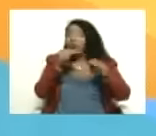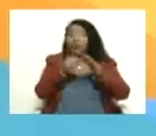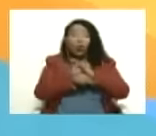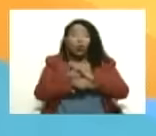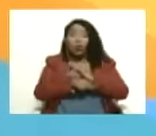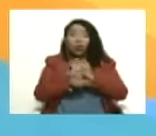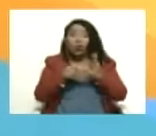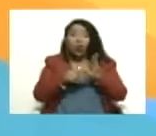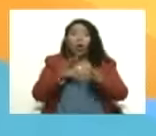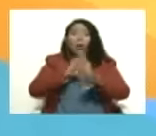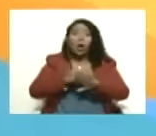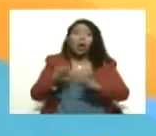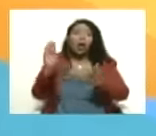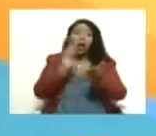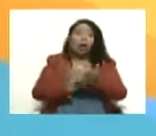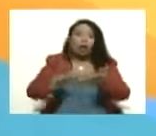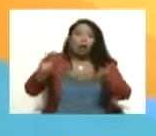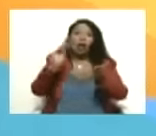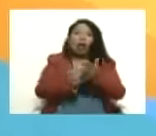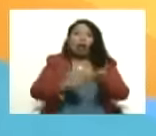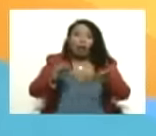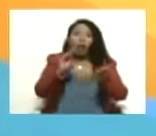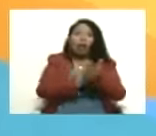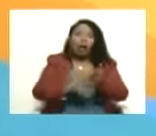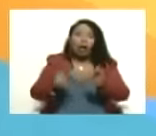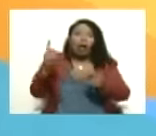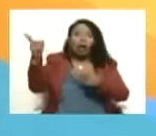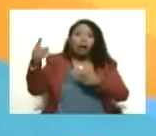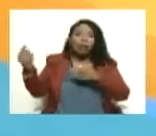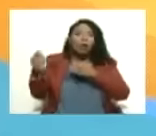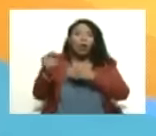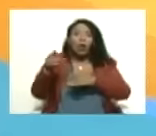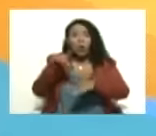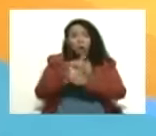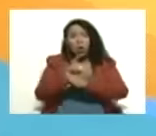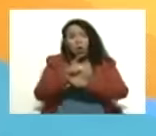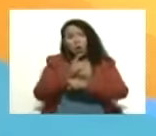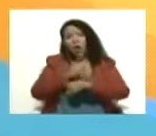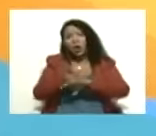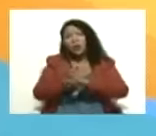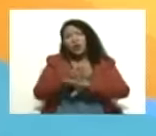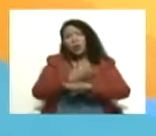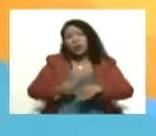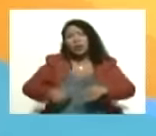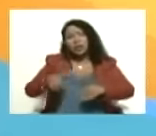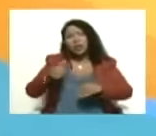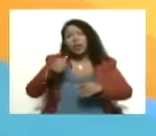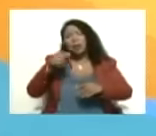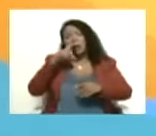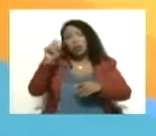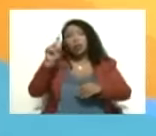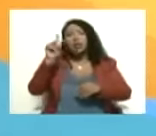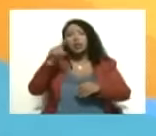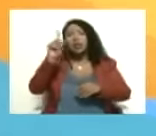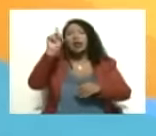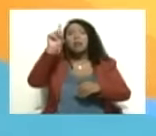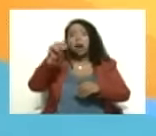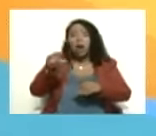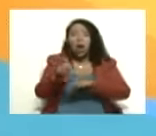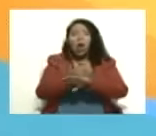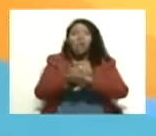una y otra y otra vez no solamente el gobierno del presidente maduro antes el gobierno del presidente Chávez